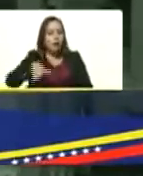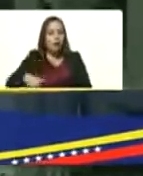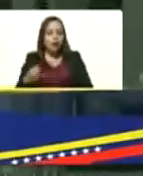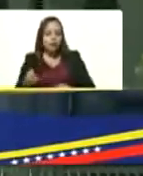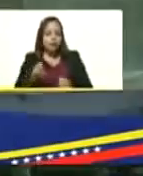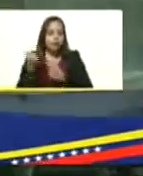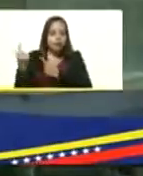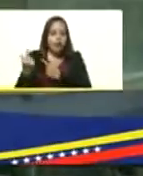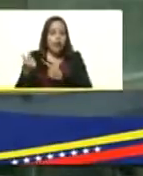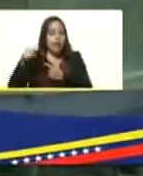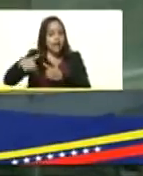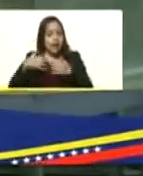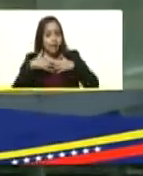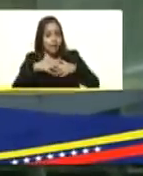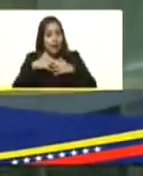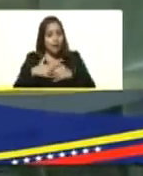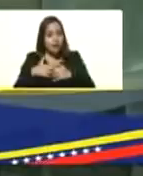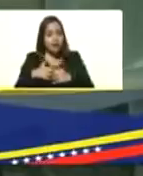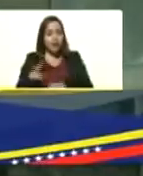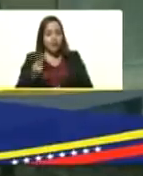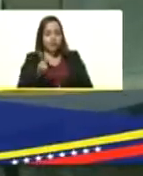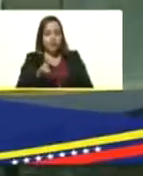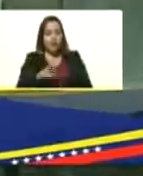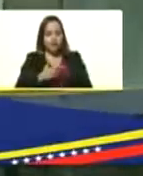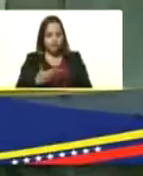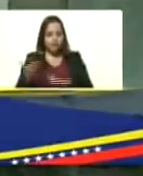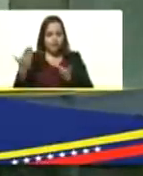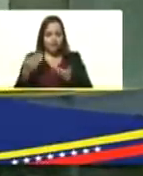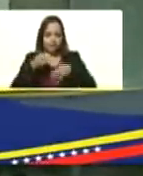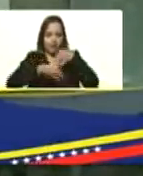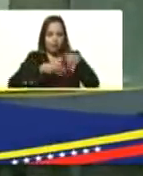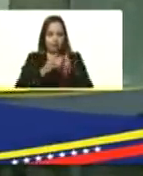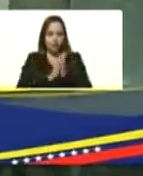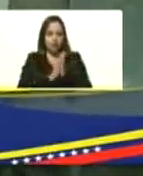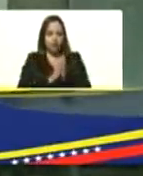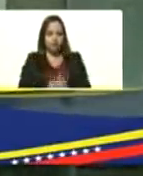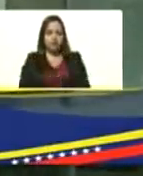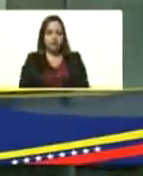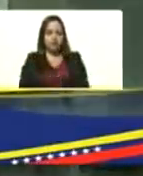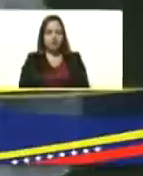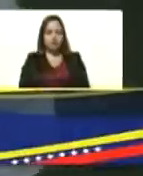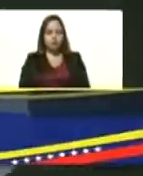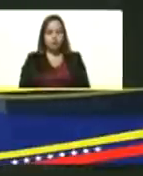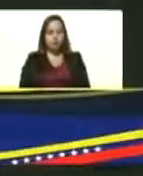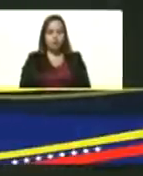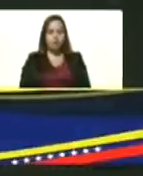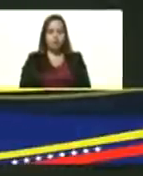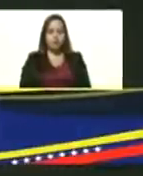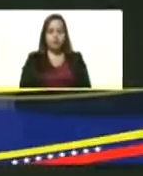de esta importante empresa del oriente venezolano adelante jose rica produce rivero